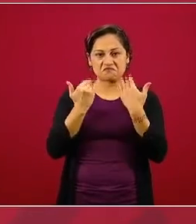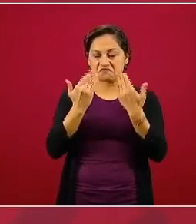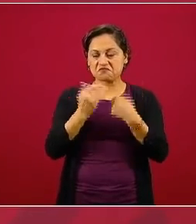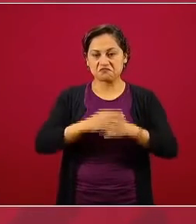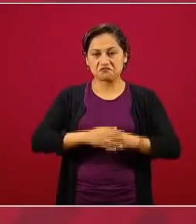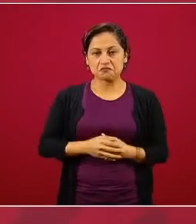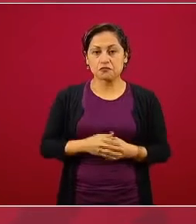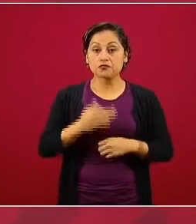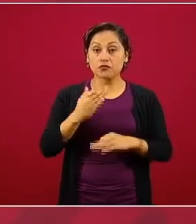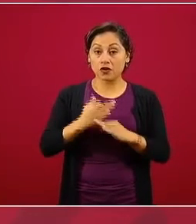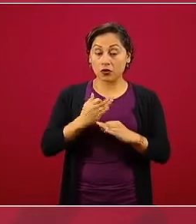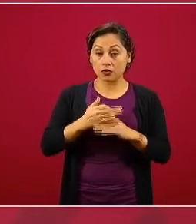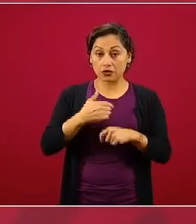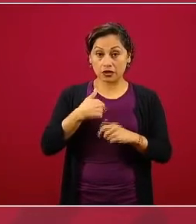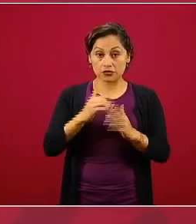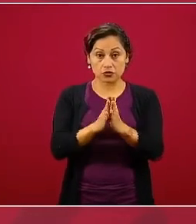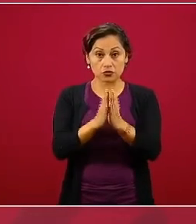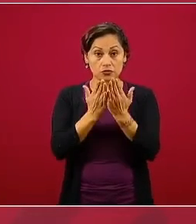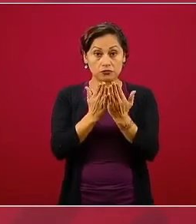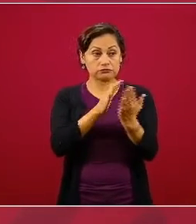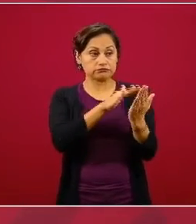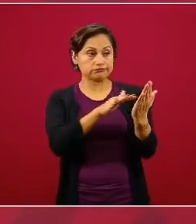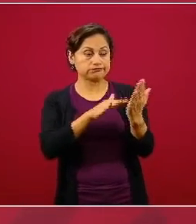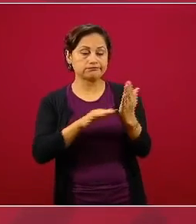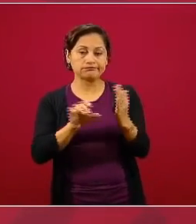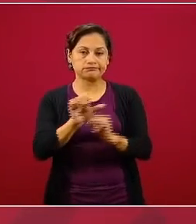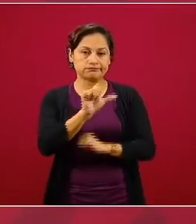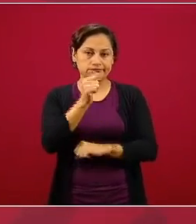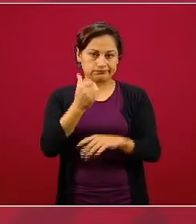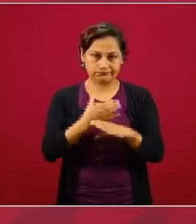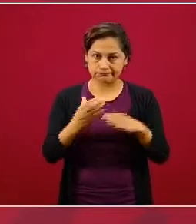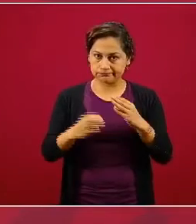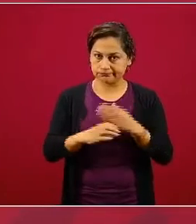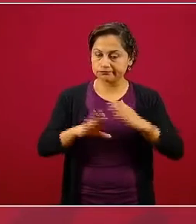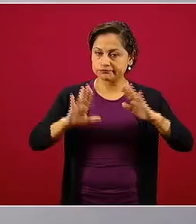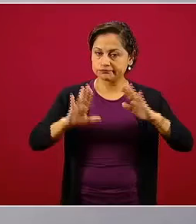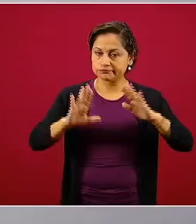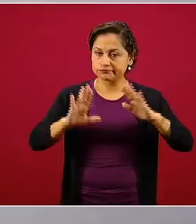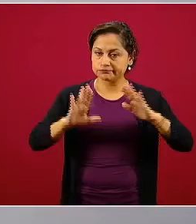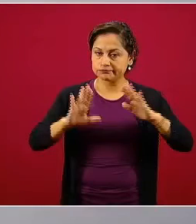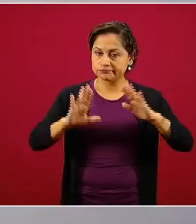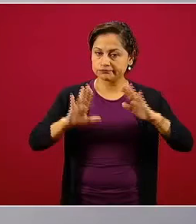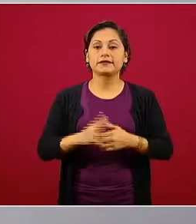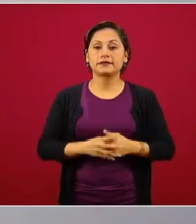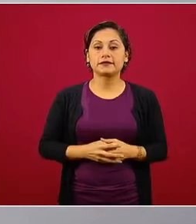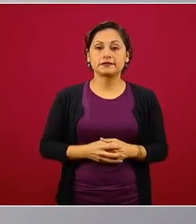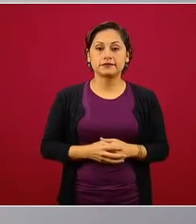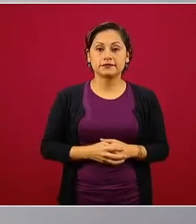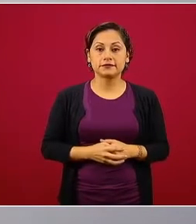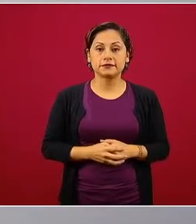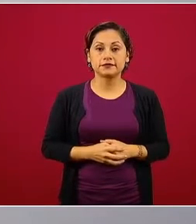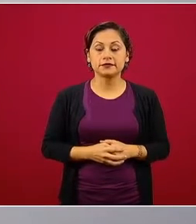Estoy leyendo otras cosas, y además